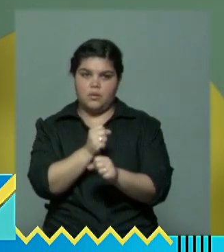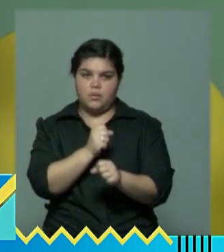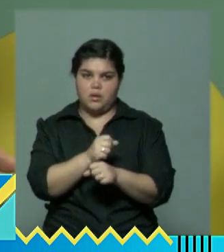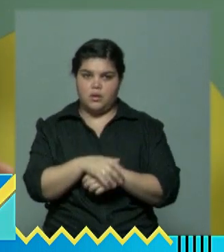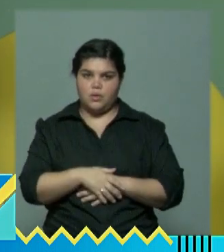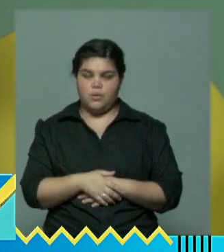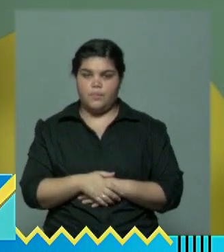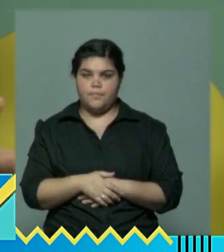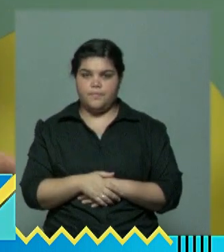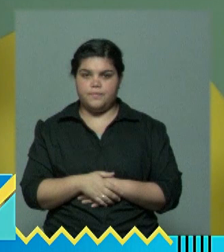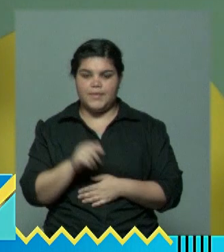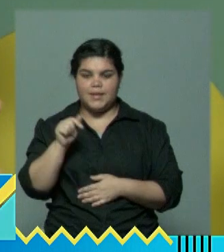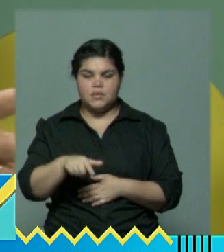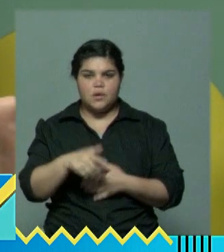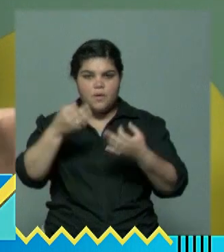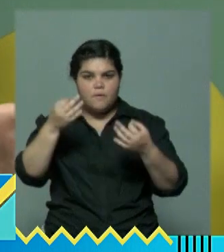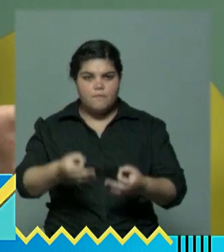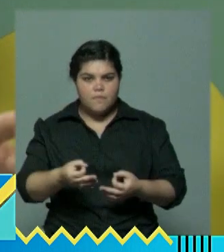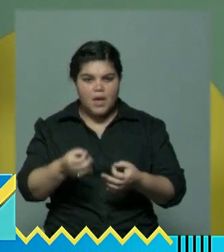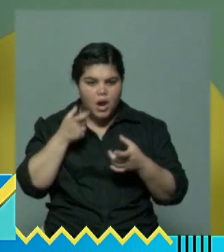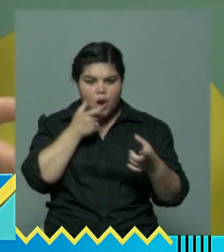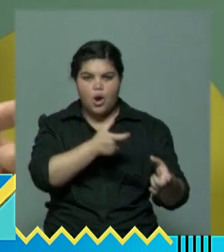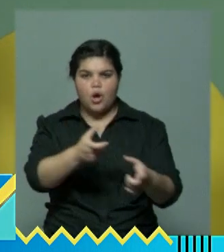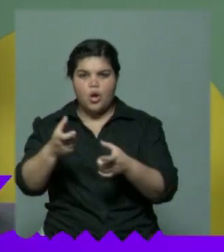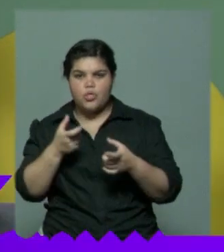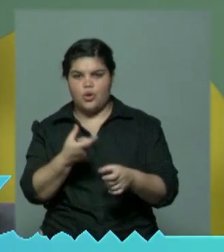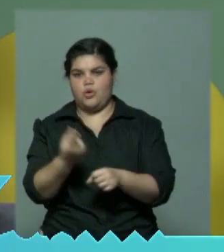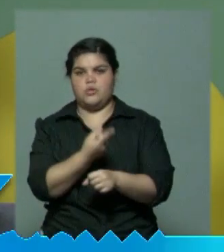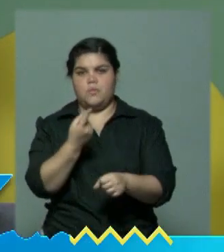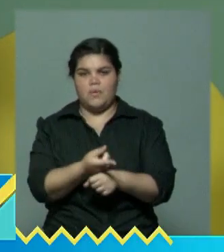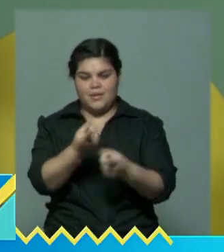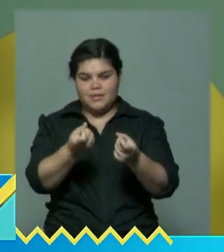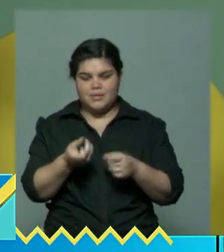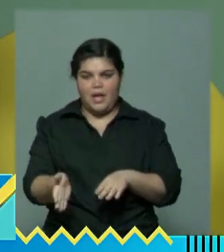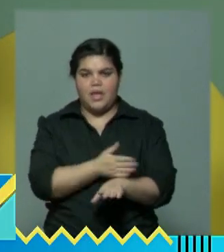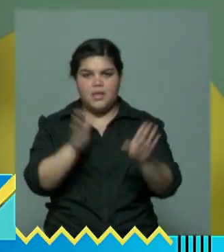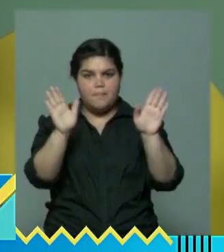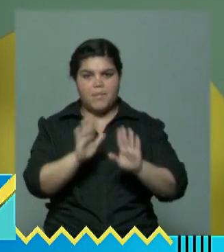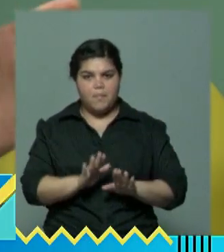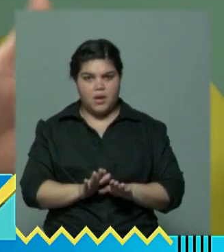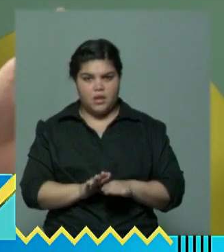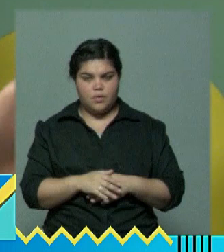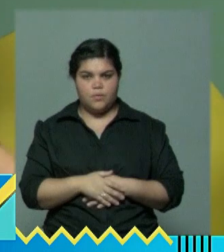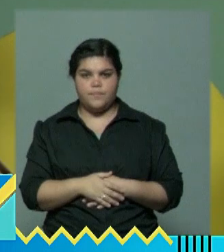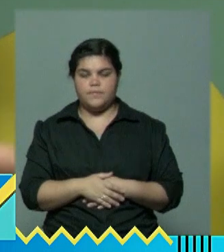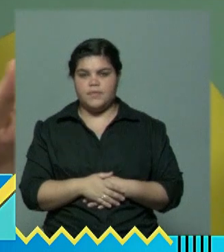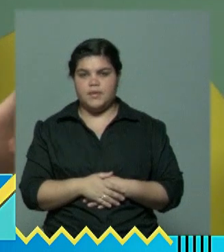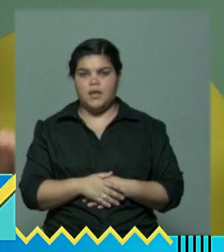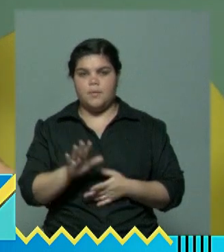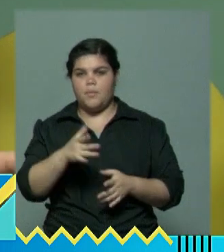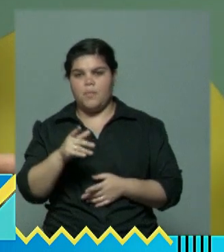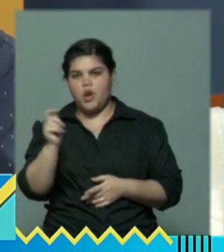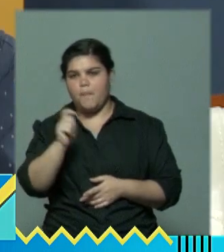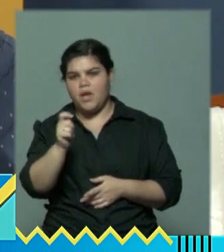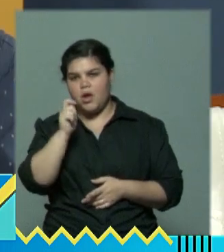no se puede inspeccionar sin una organización, sin un plan. Ir hoy, o hoy no, pero en julio o en agosto a